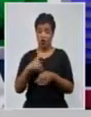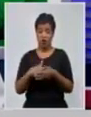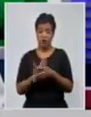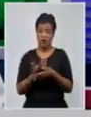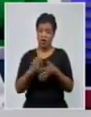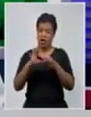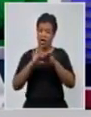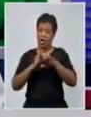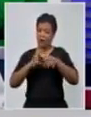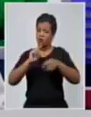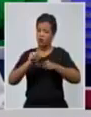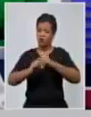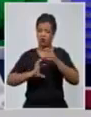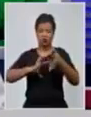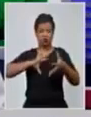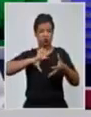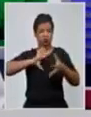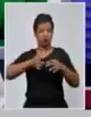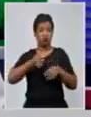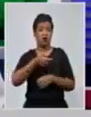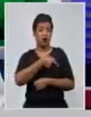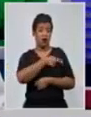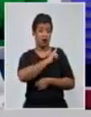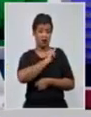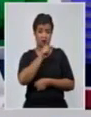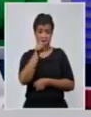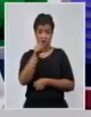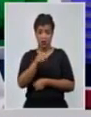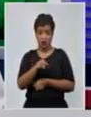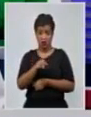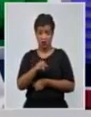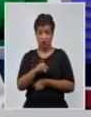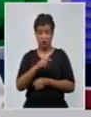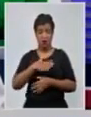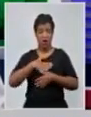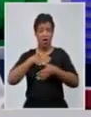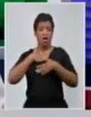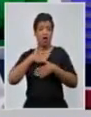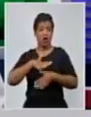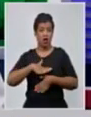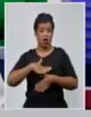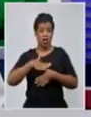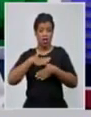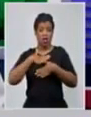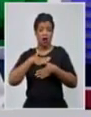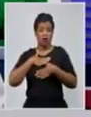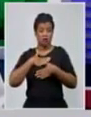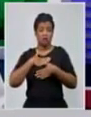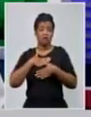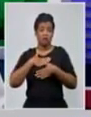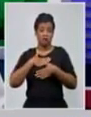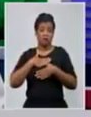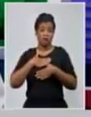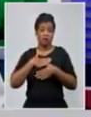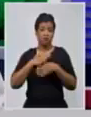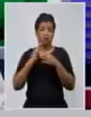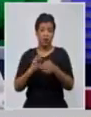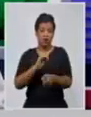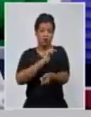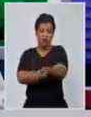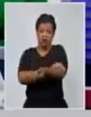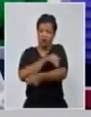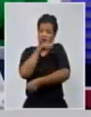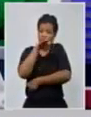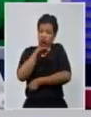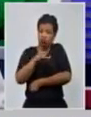algunas complicaciones, el día de ayer presentó un agobio respiratorio, cianosis generalizada e hipotensión